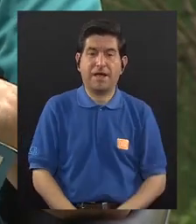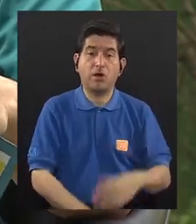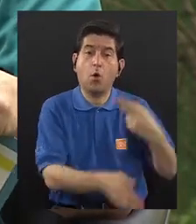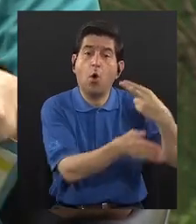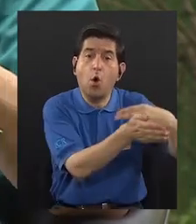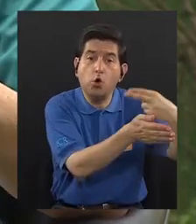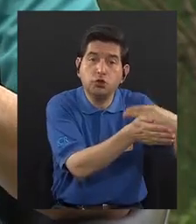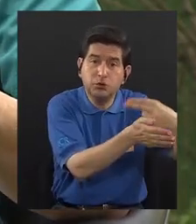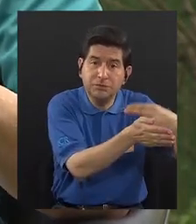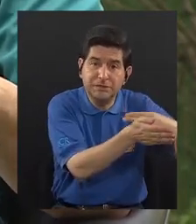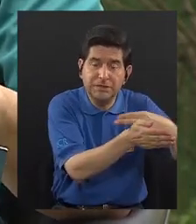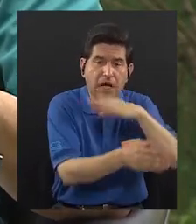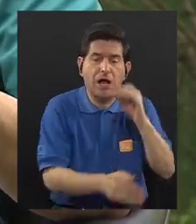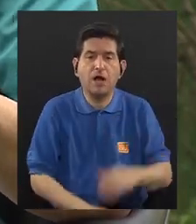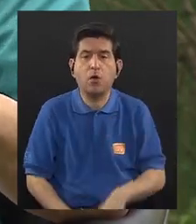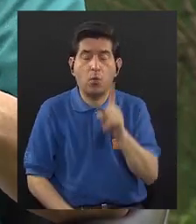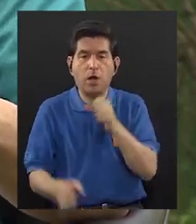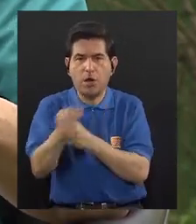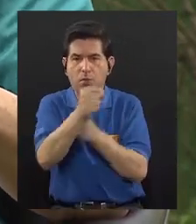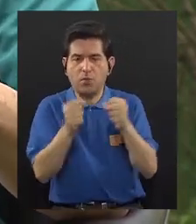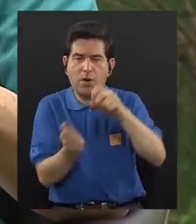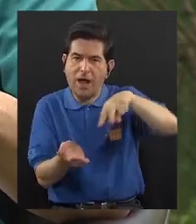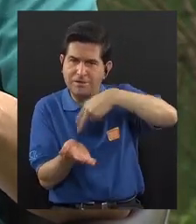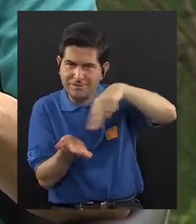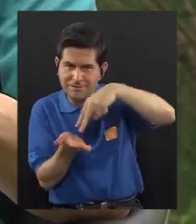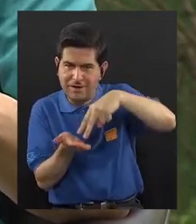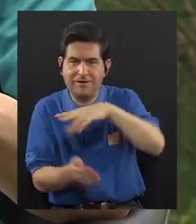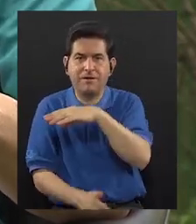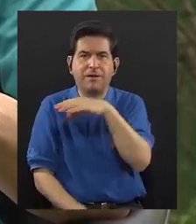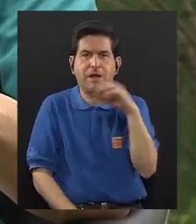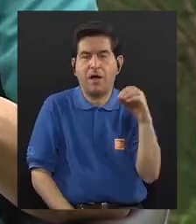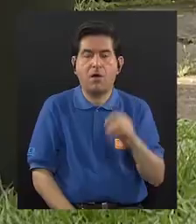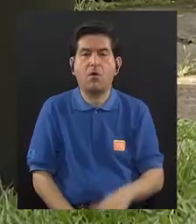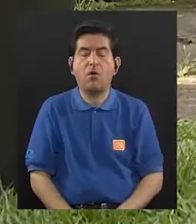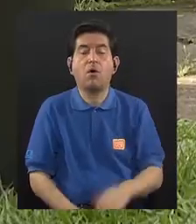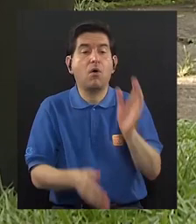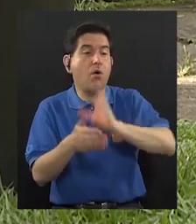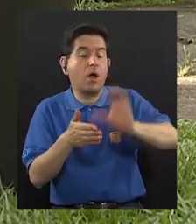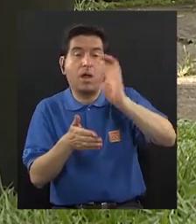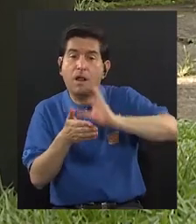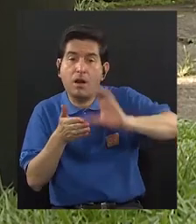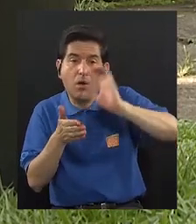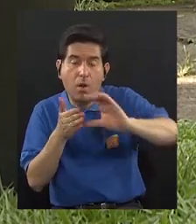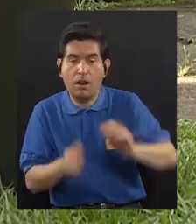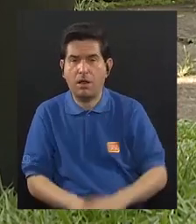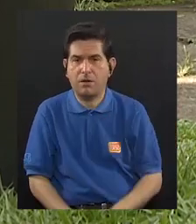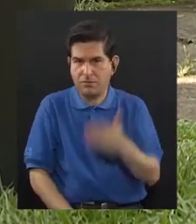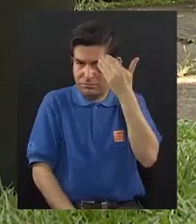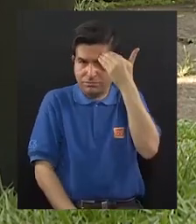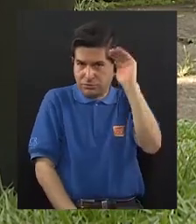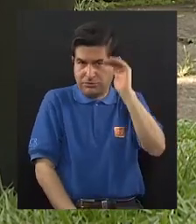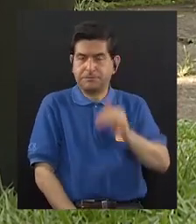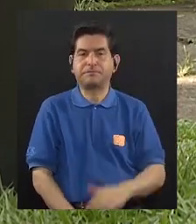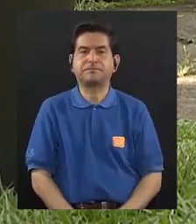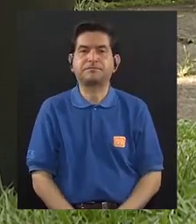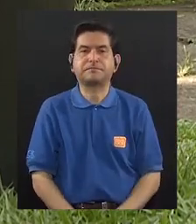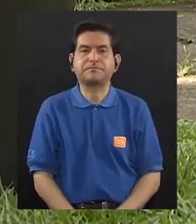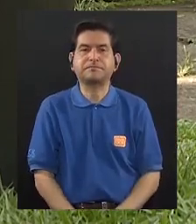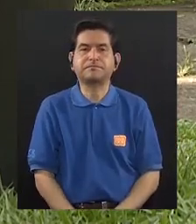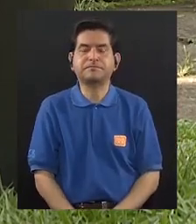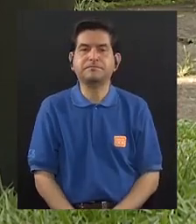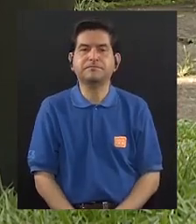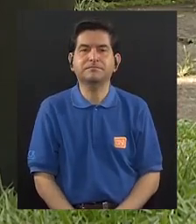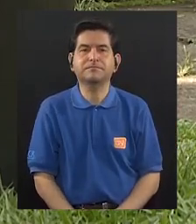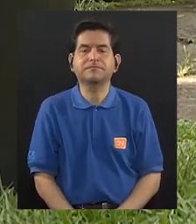en un hospital nuevo un salón de baile por ejemplo en el colegio no lo sé